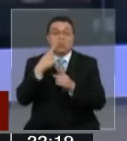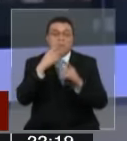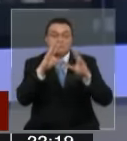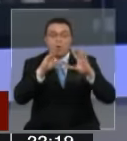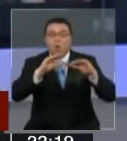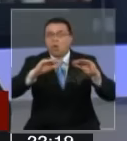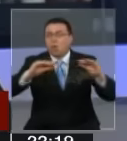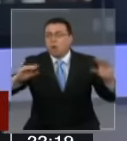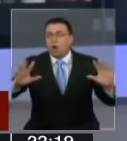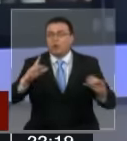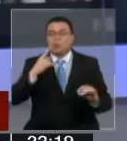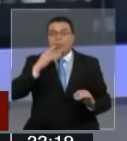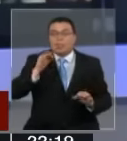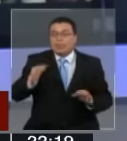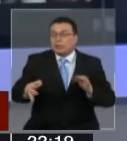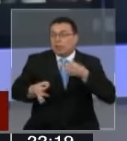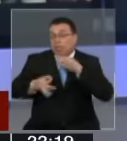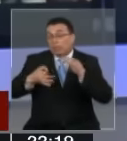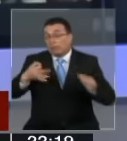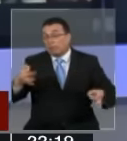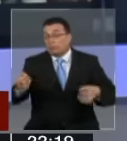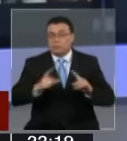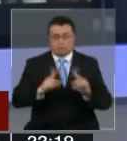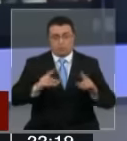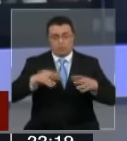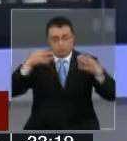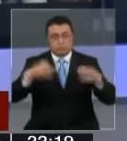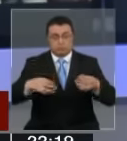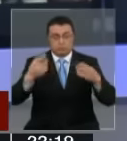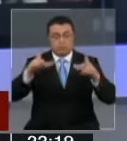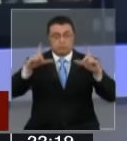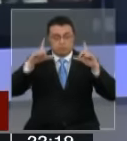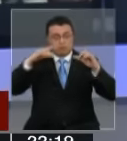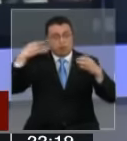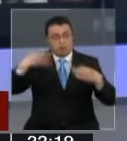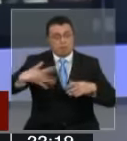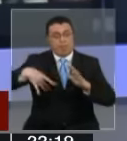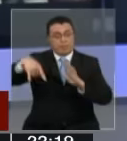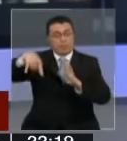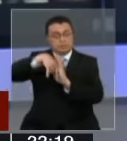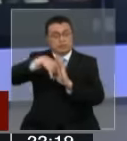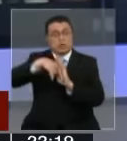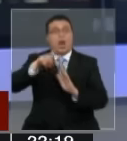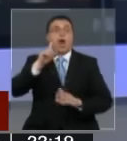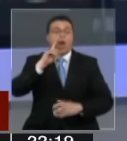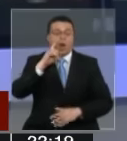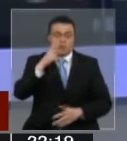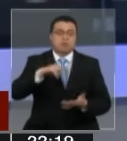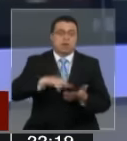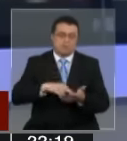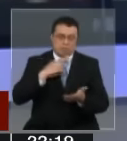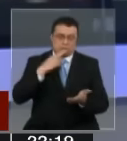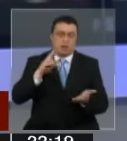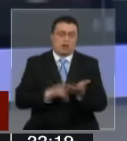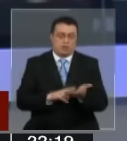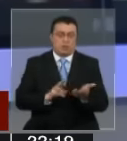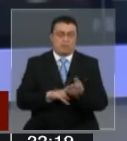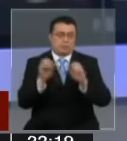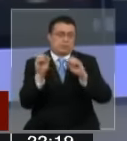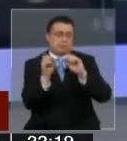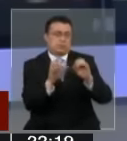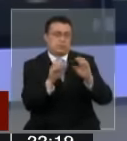rumores o que se dice, sino que de entes calificados de Chiloé, que hay un problema real con los desechos de